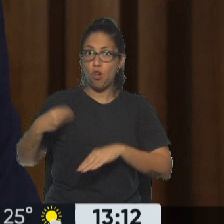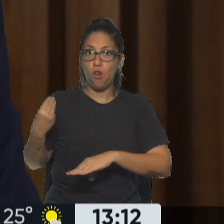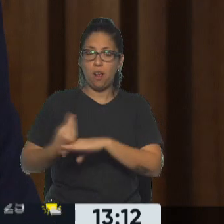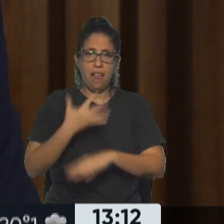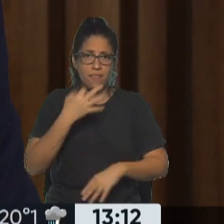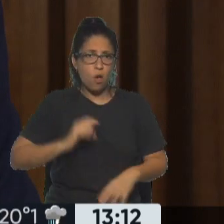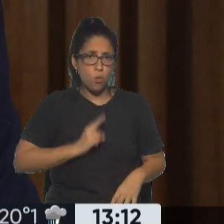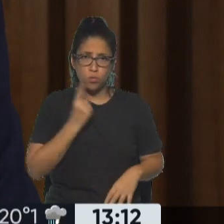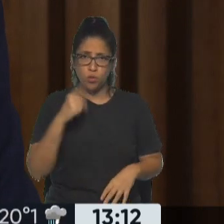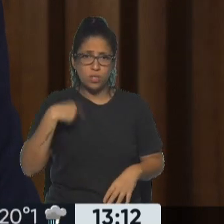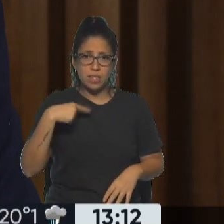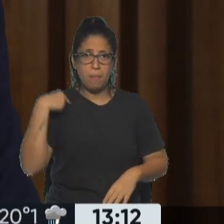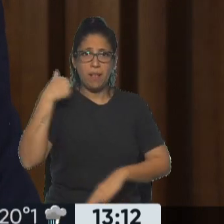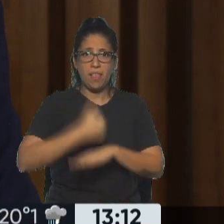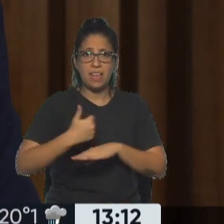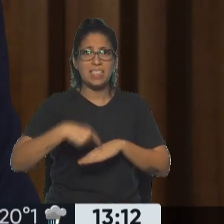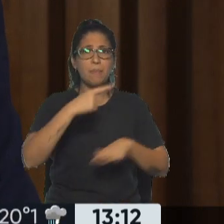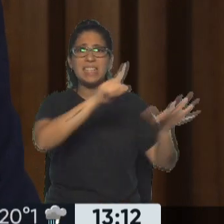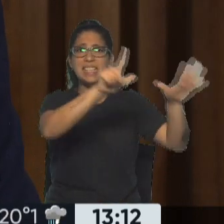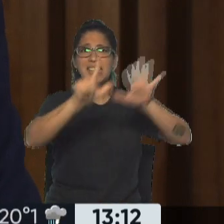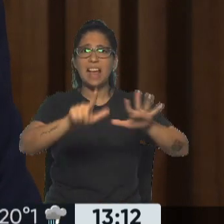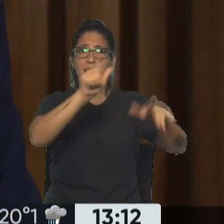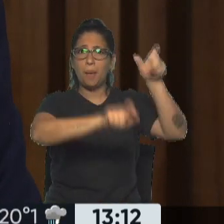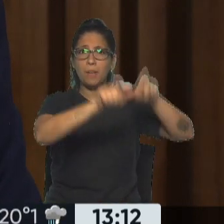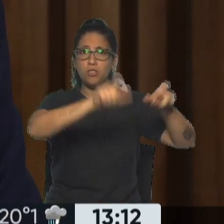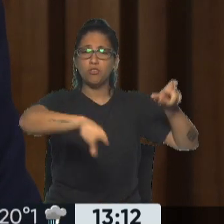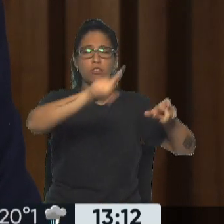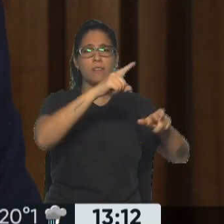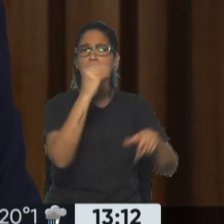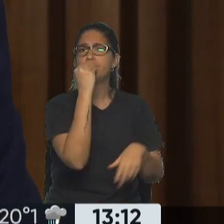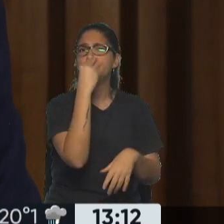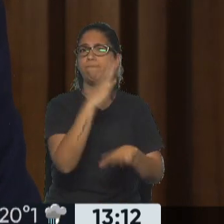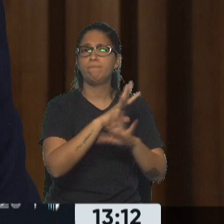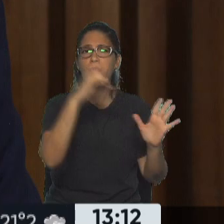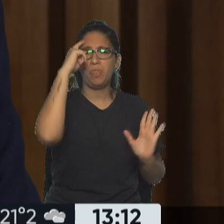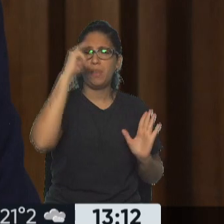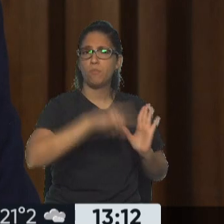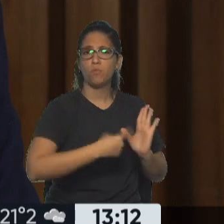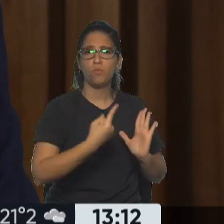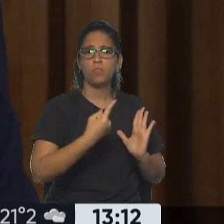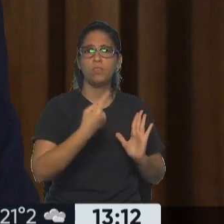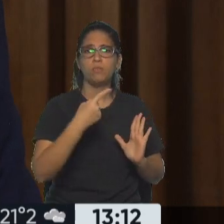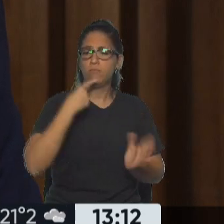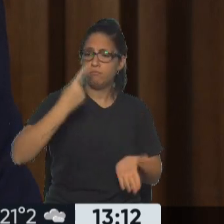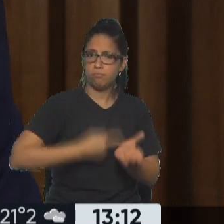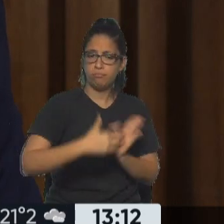orgullo porque fueron 7 personas magníficas que se expresaban por sus fallos